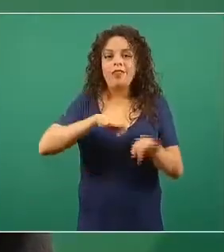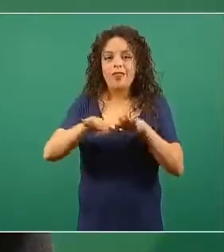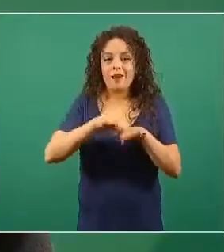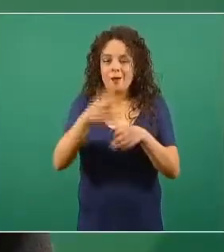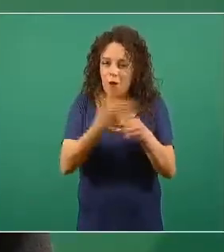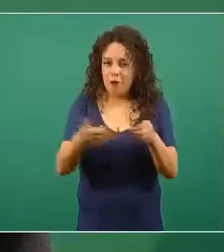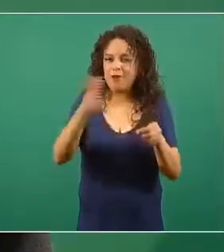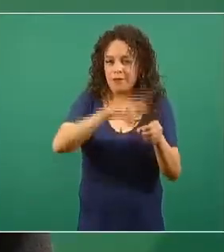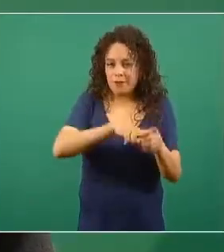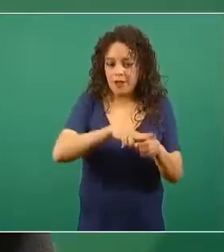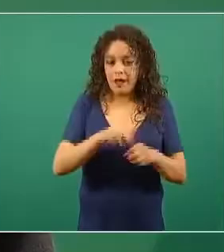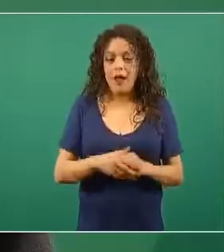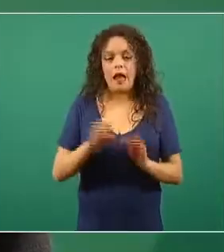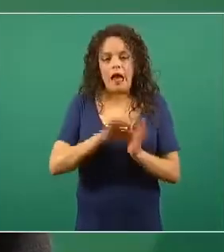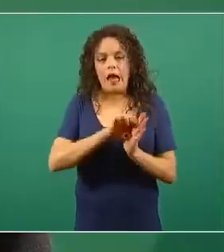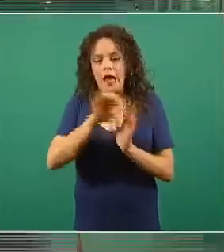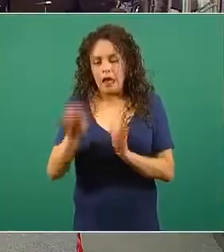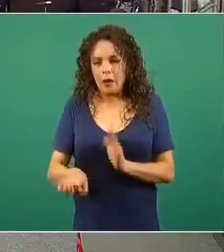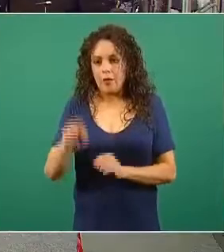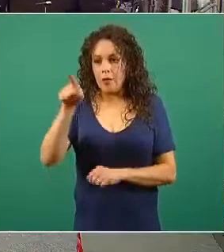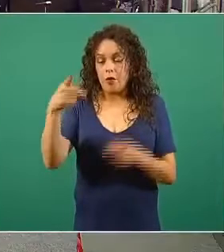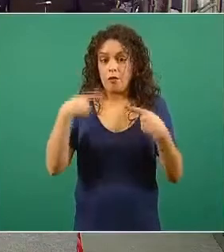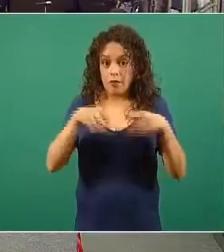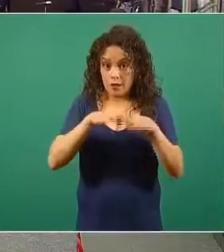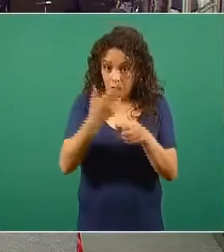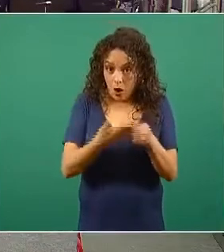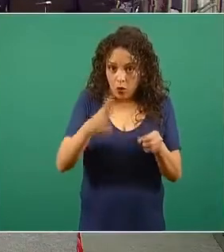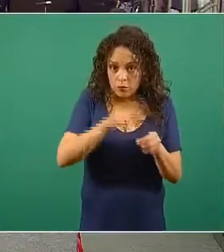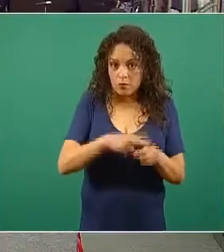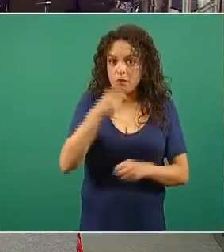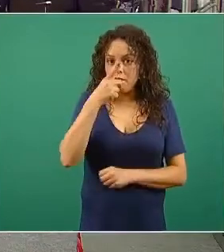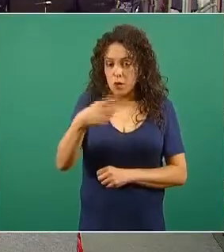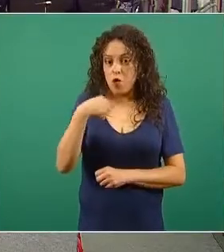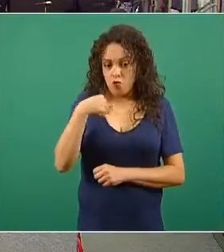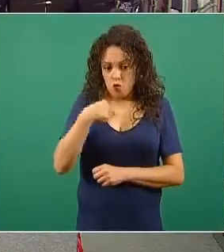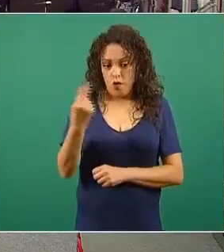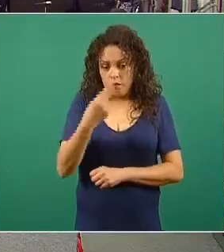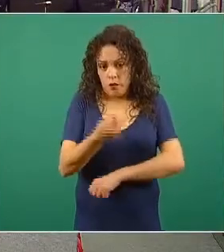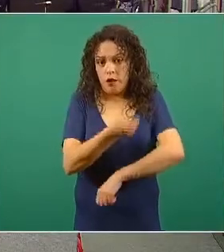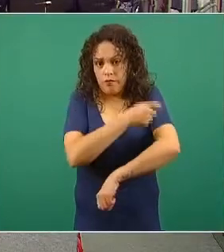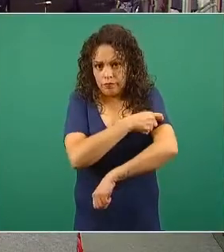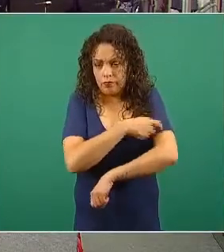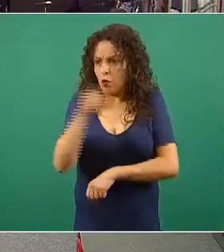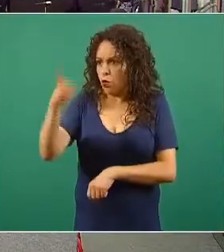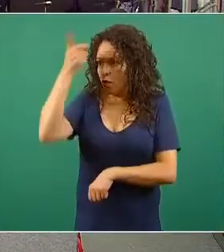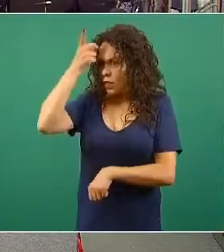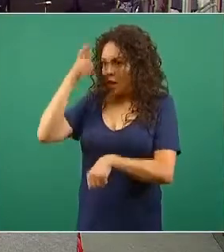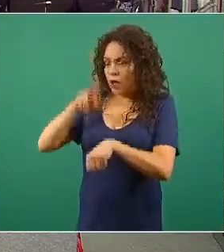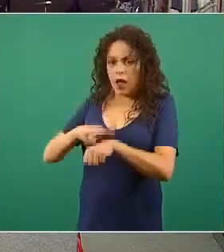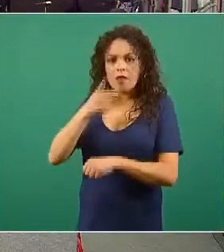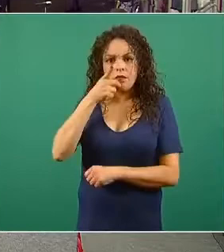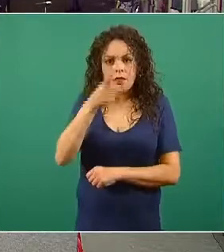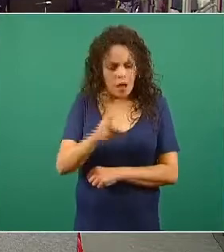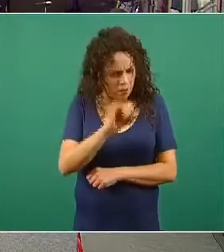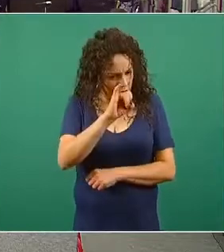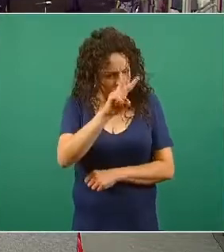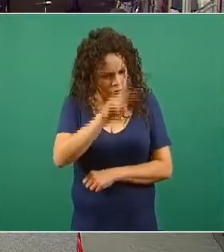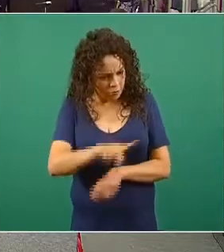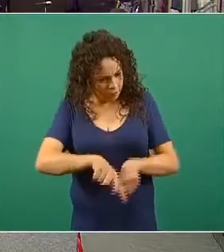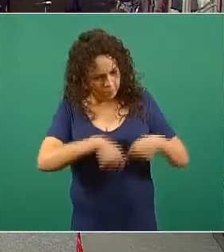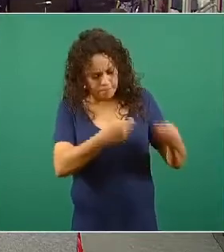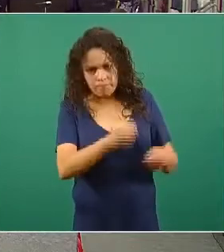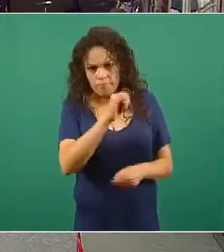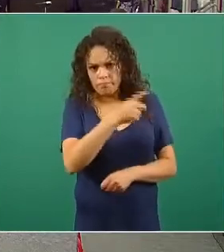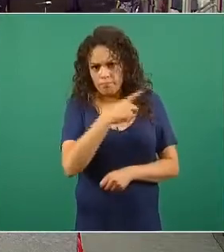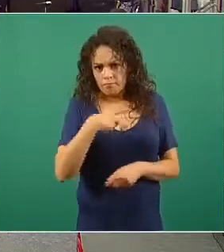un profesional de la salud se identifica como primera línea y el director de su unidad avala que efectivamente esta